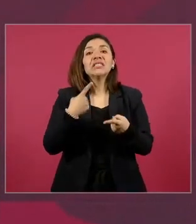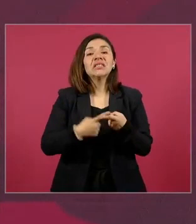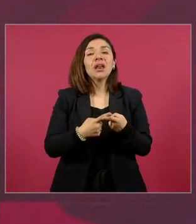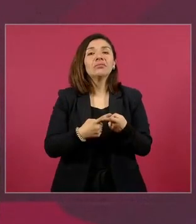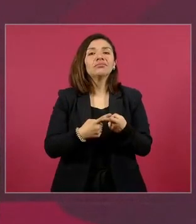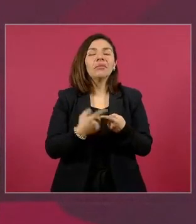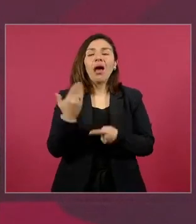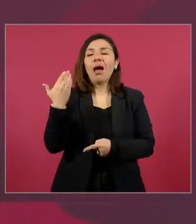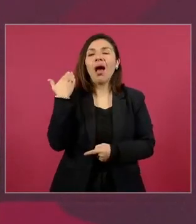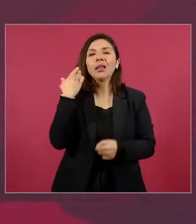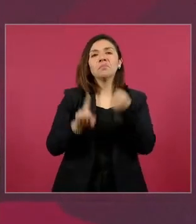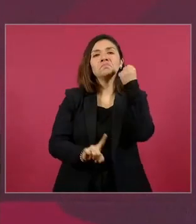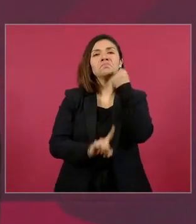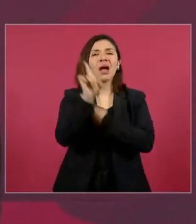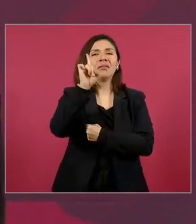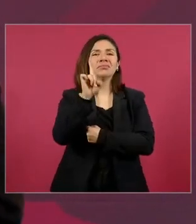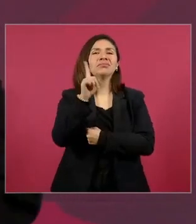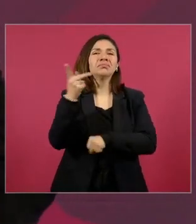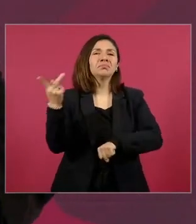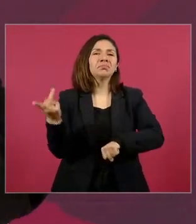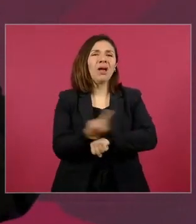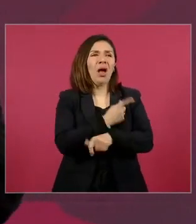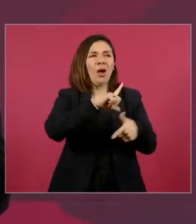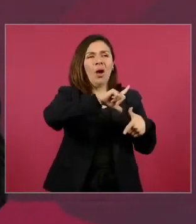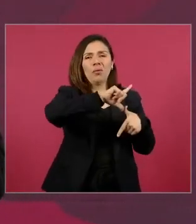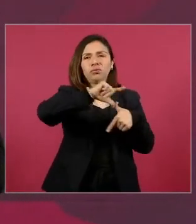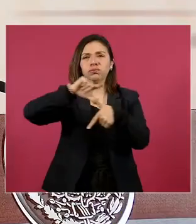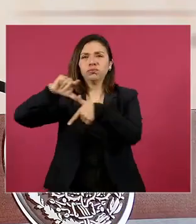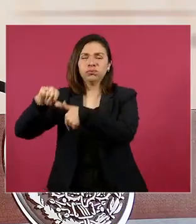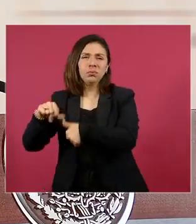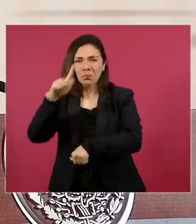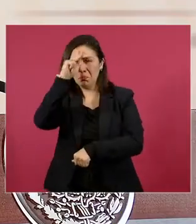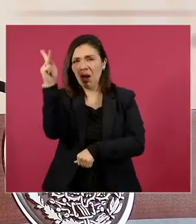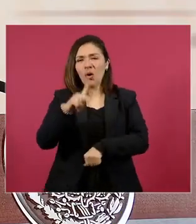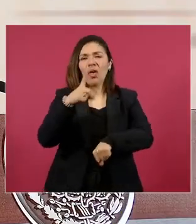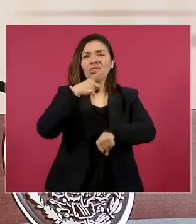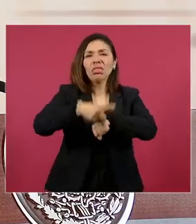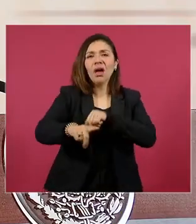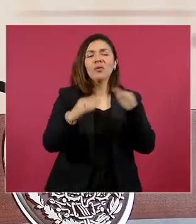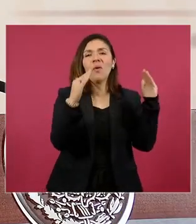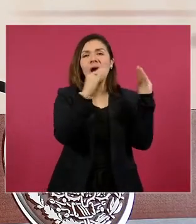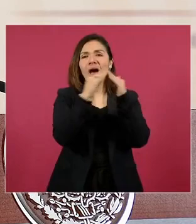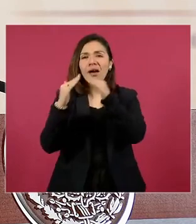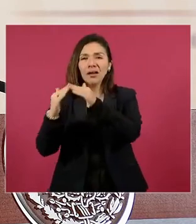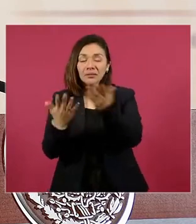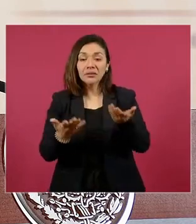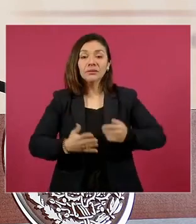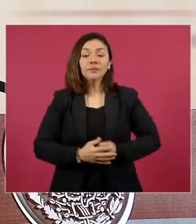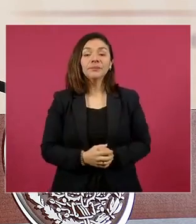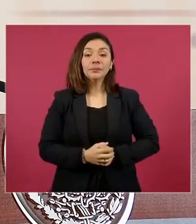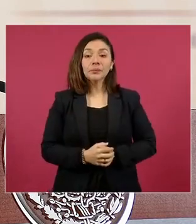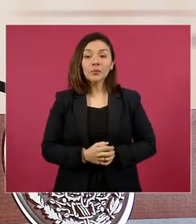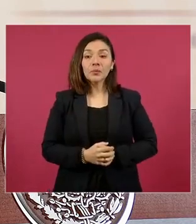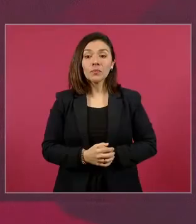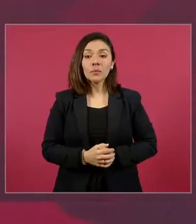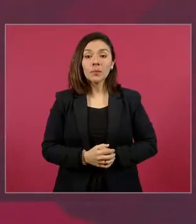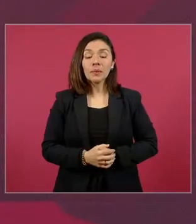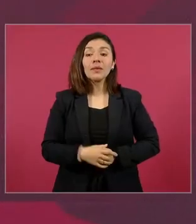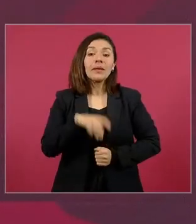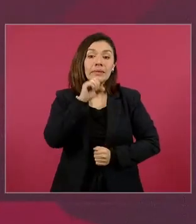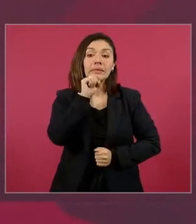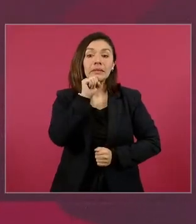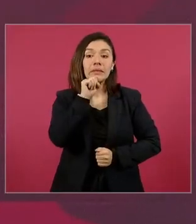fueron afectados por el huracán, con daños en sus viviendas, y también a